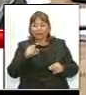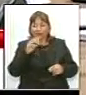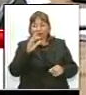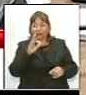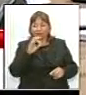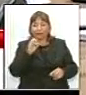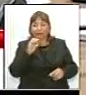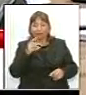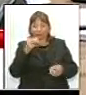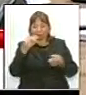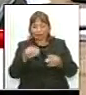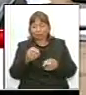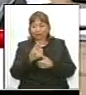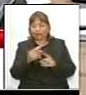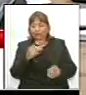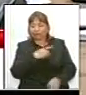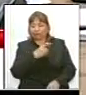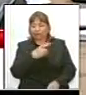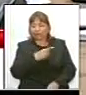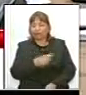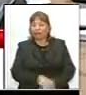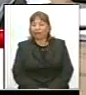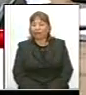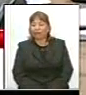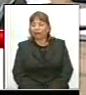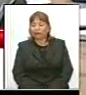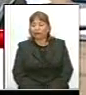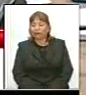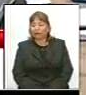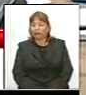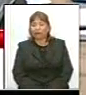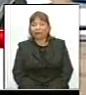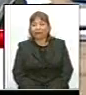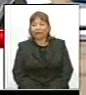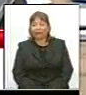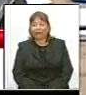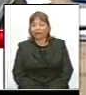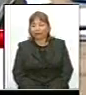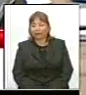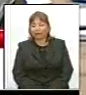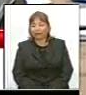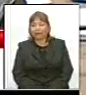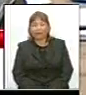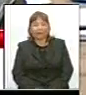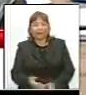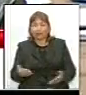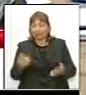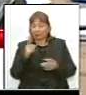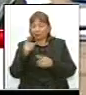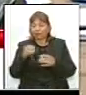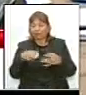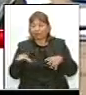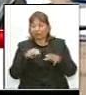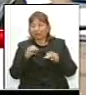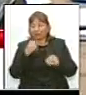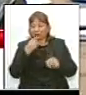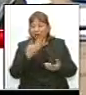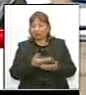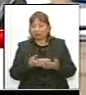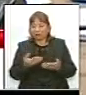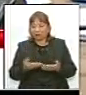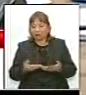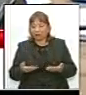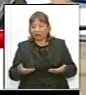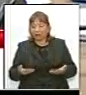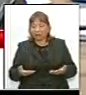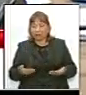fundamenten su libertad de conciencia. Si está, por eso digo, si en el caso de ustedes no hay ningún problema, me dicen que por ahí también